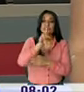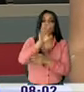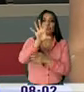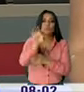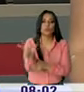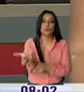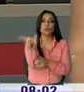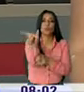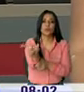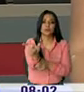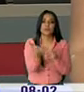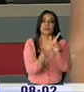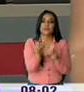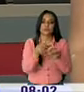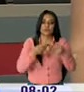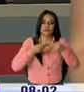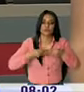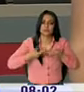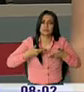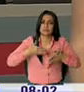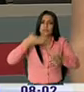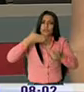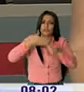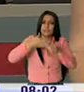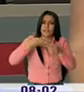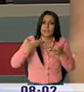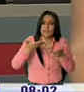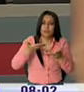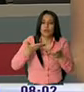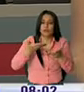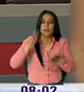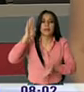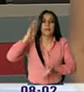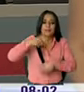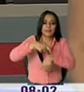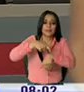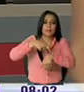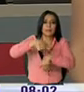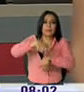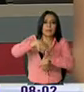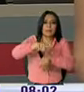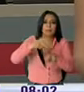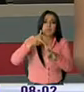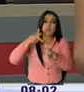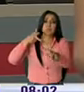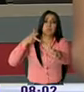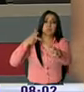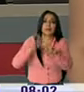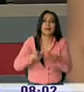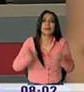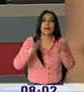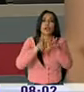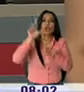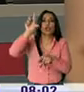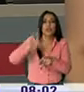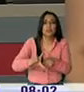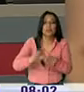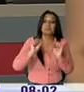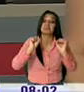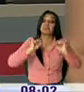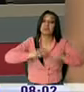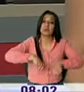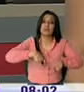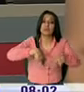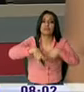a la ciudadanía. El objetivo de los tags es disminuir el tiempo, la congestión y el valor que los usuarios invierten en transitar por